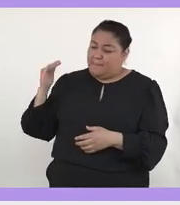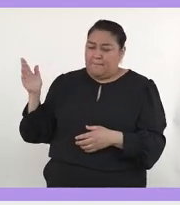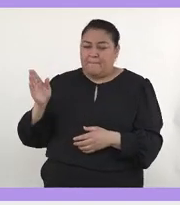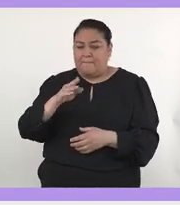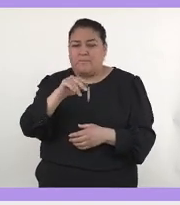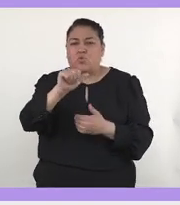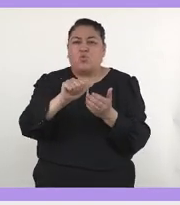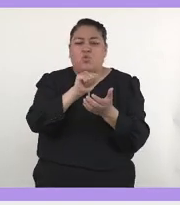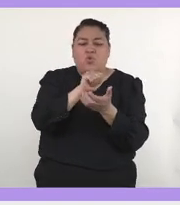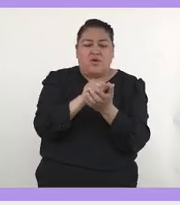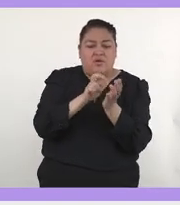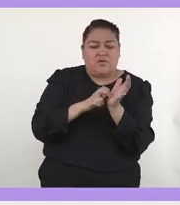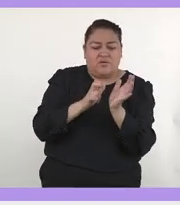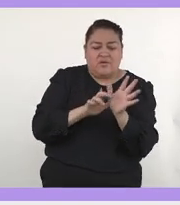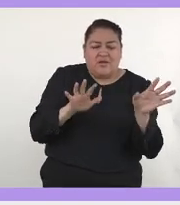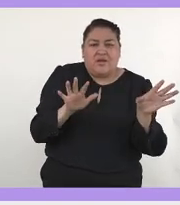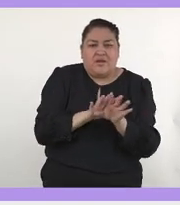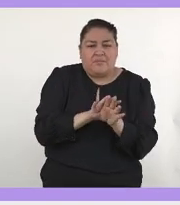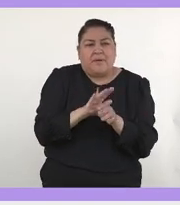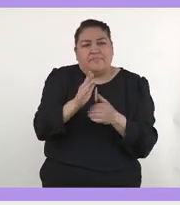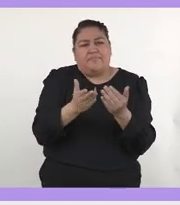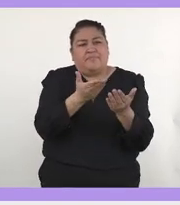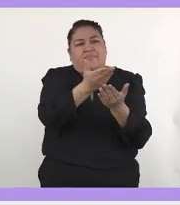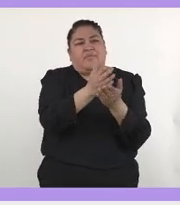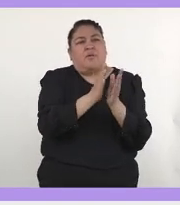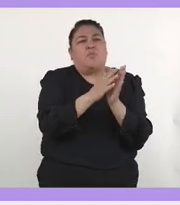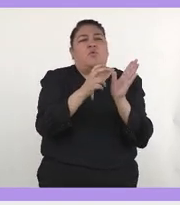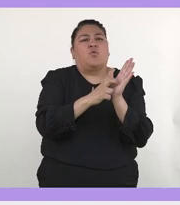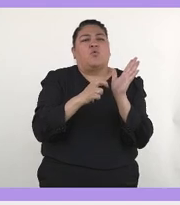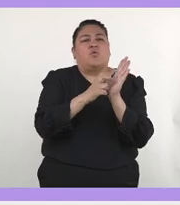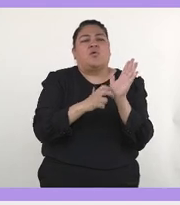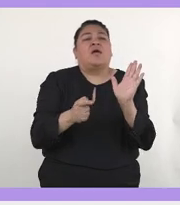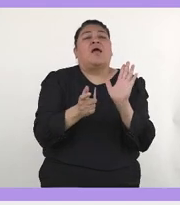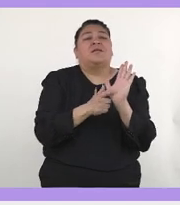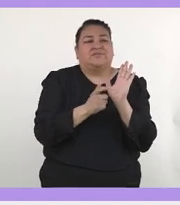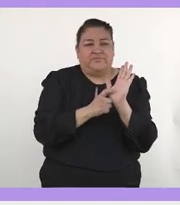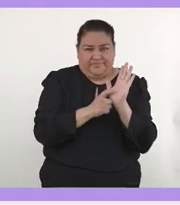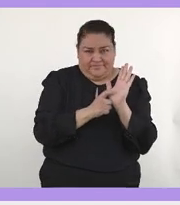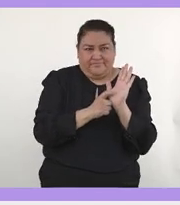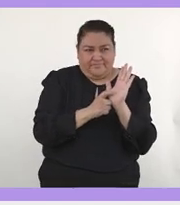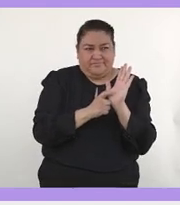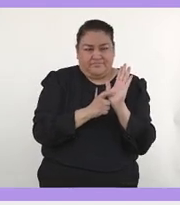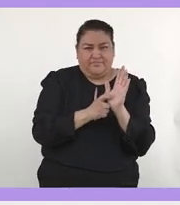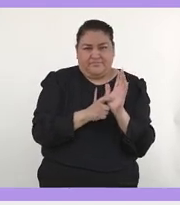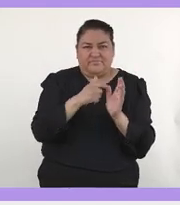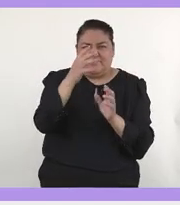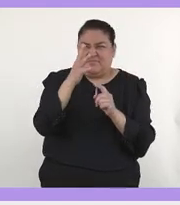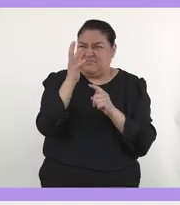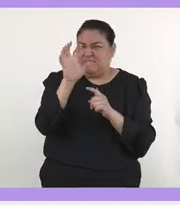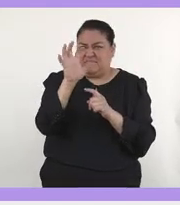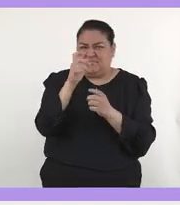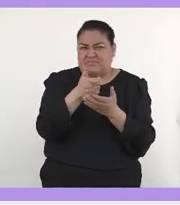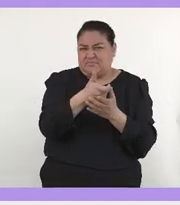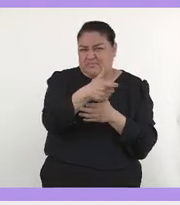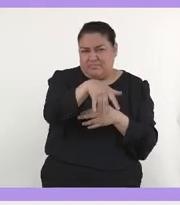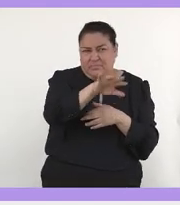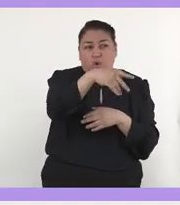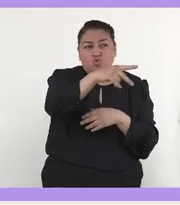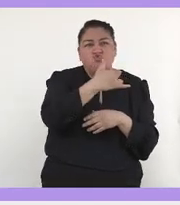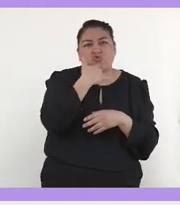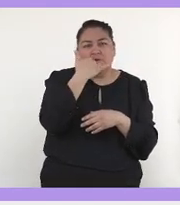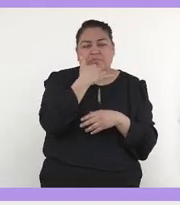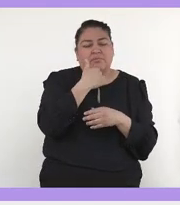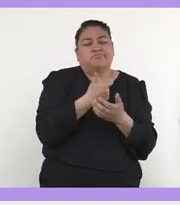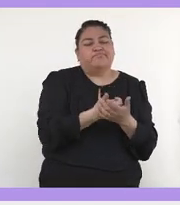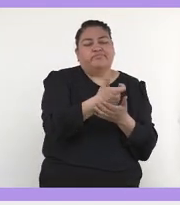Vamos a cambiar tu acta de nacimiento y cuando llegamos Oiga quiero hacer una corrección ortográfica cinco pesos te cobran por su error Pero bueno